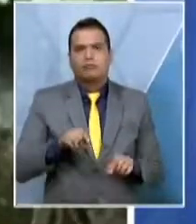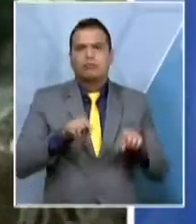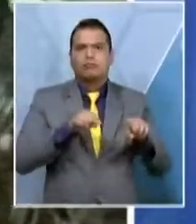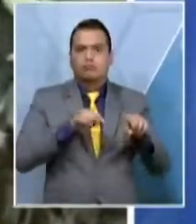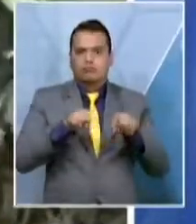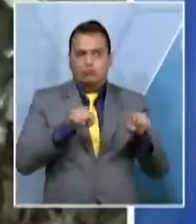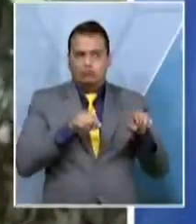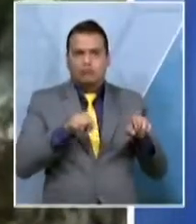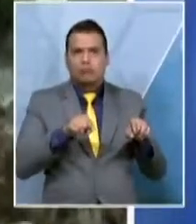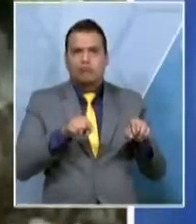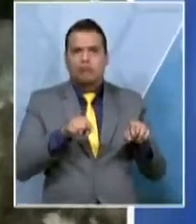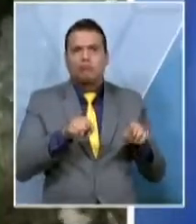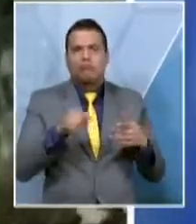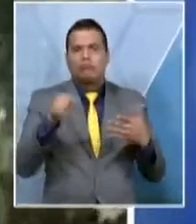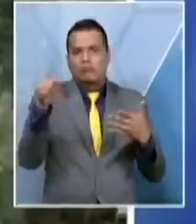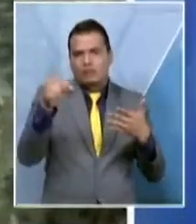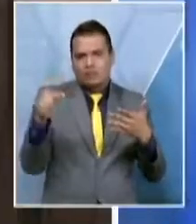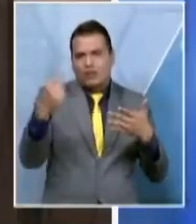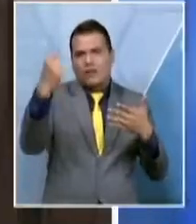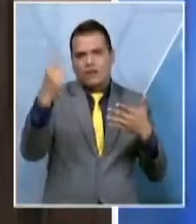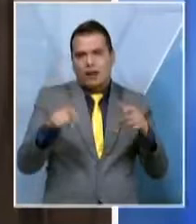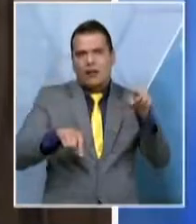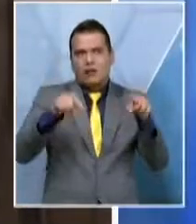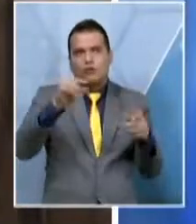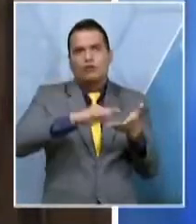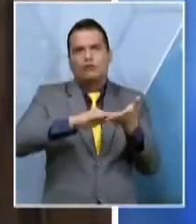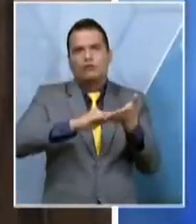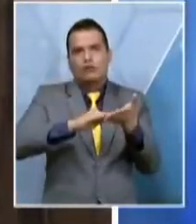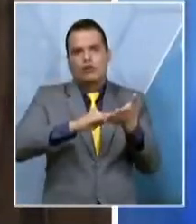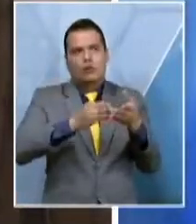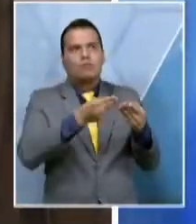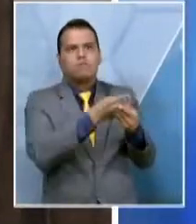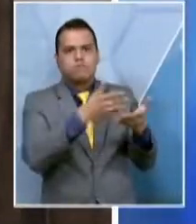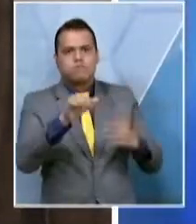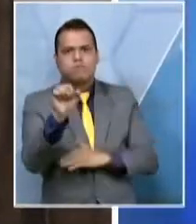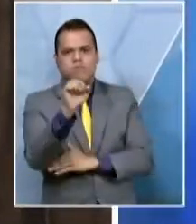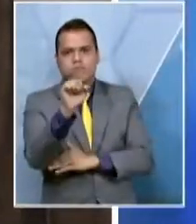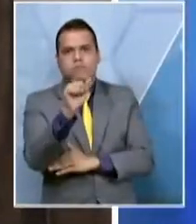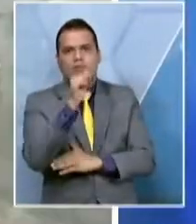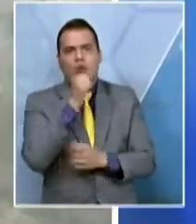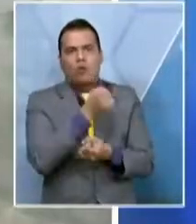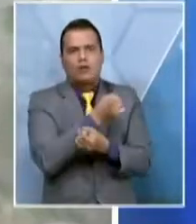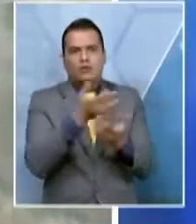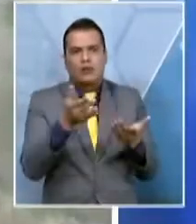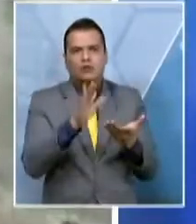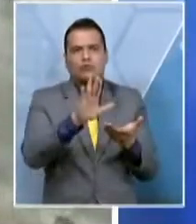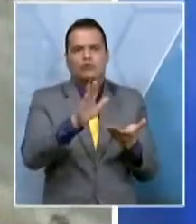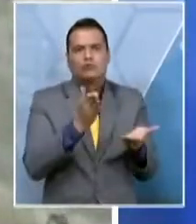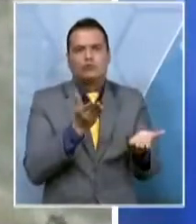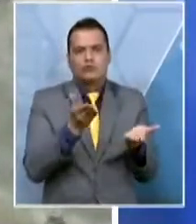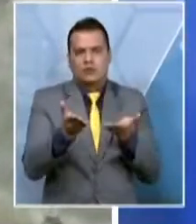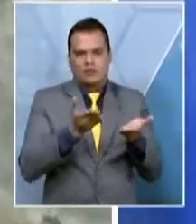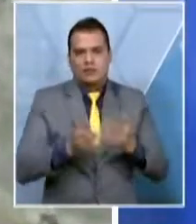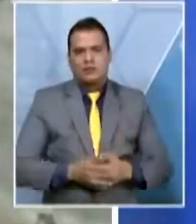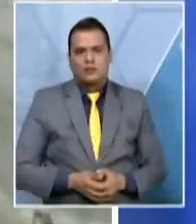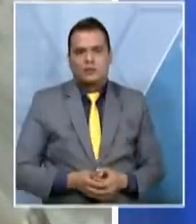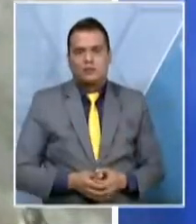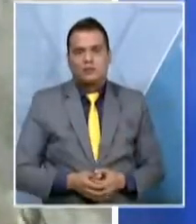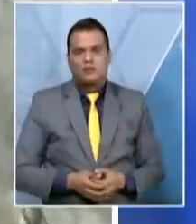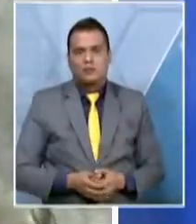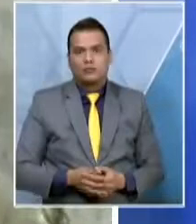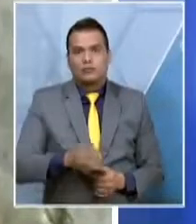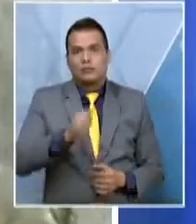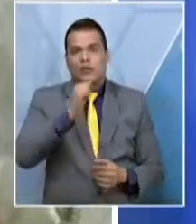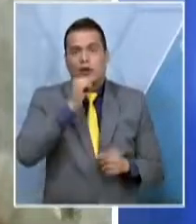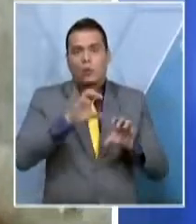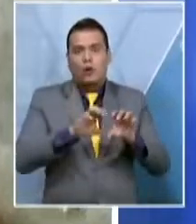tenemos varios días sin agua y la gente va a almacenar en sus casas lo que requiere para su consumo normal. El plan de restablecimiento del servicio de acueducto podría